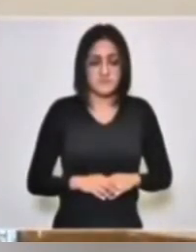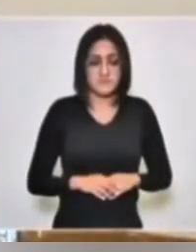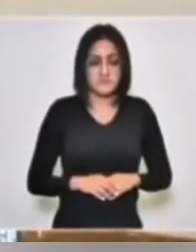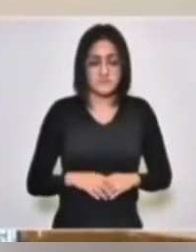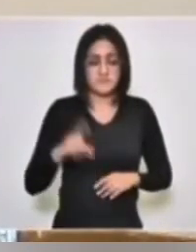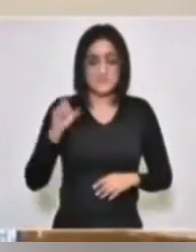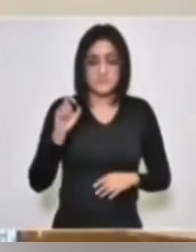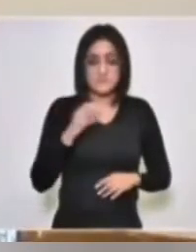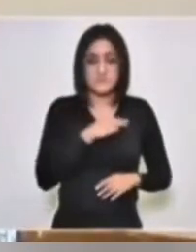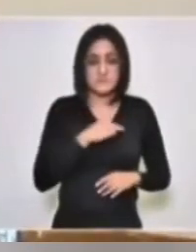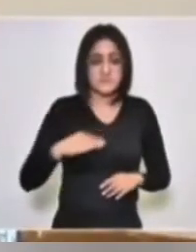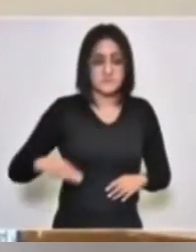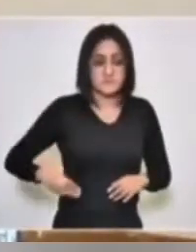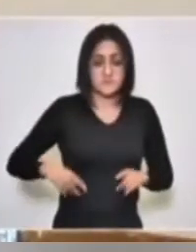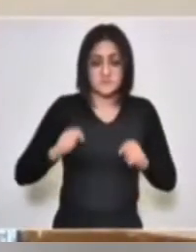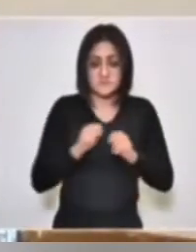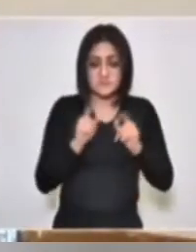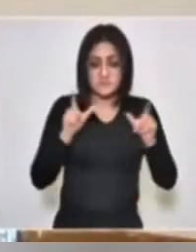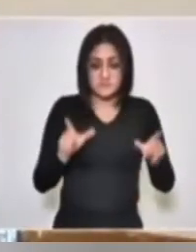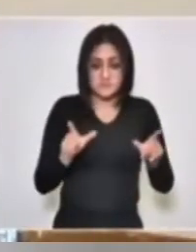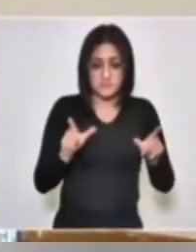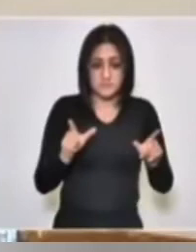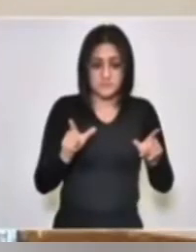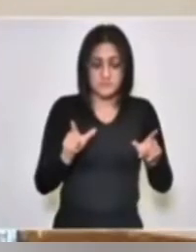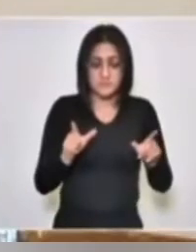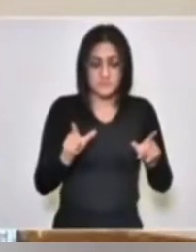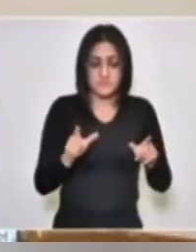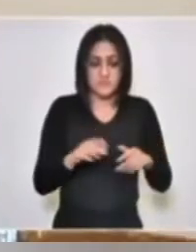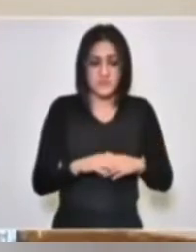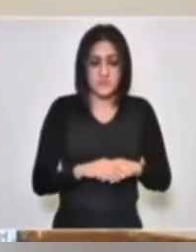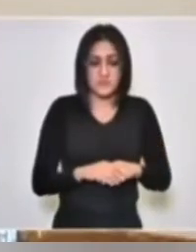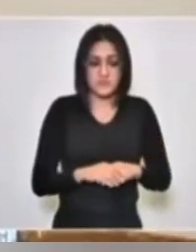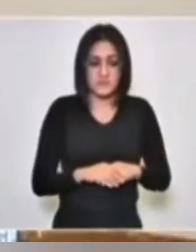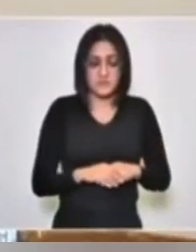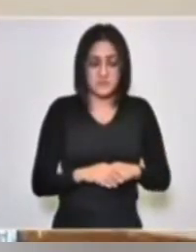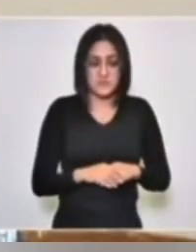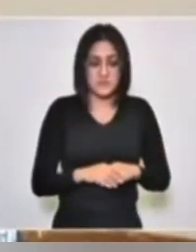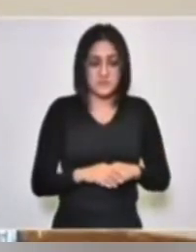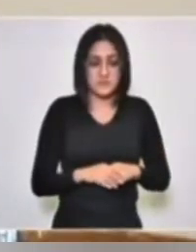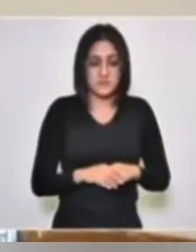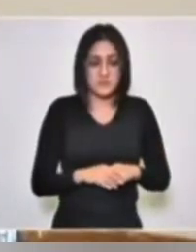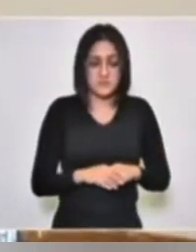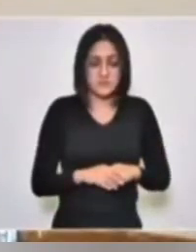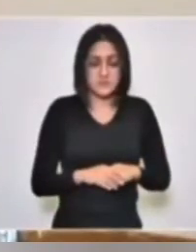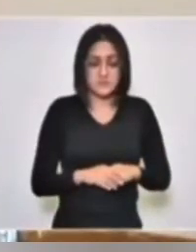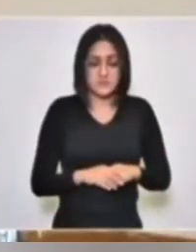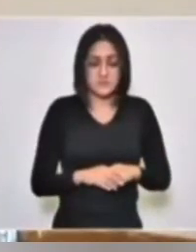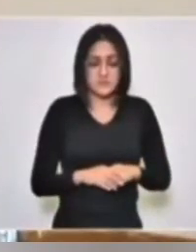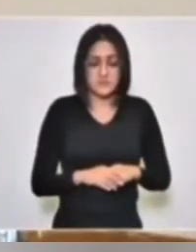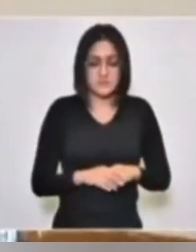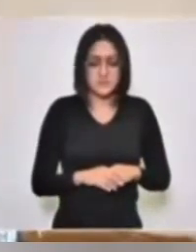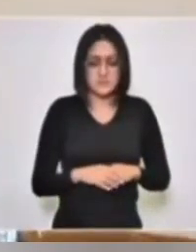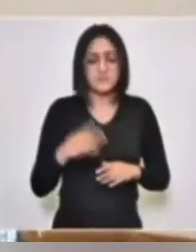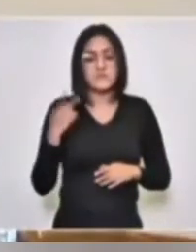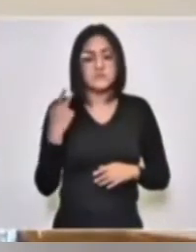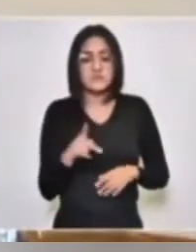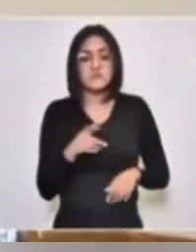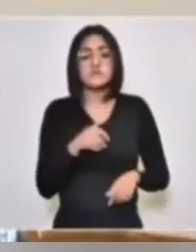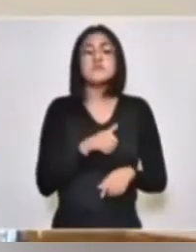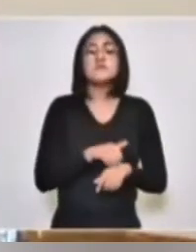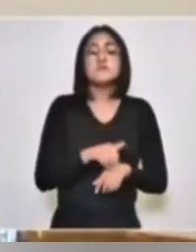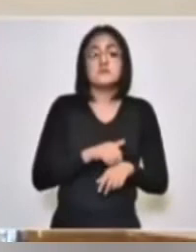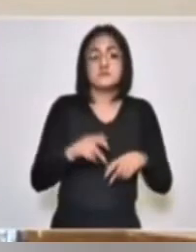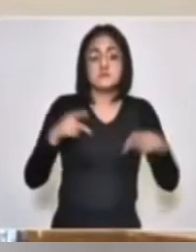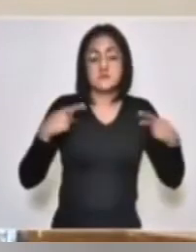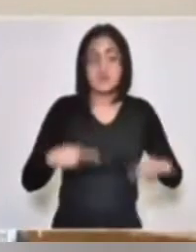20 municipios de Tlaxcala y 19 municipios de Puebla. Y por lo que respecta al número de